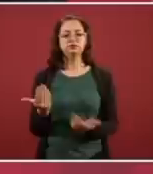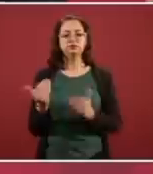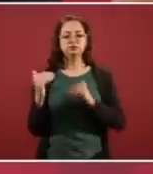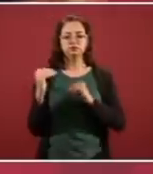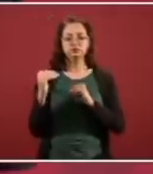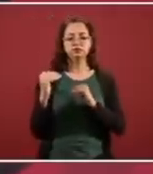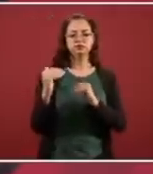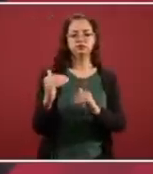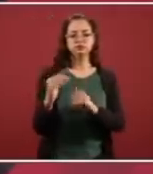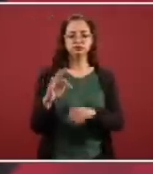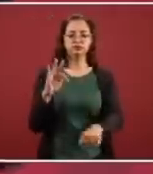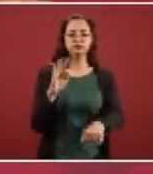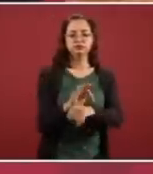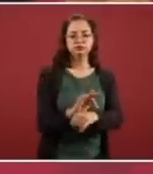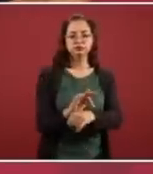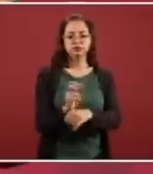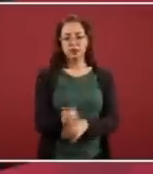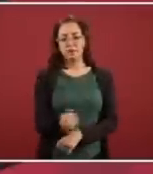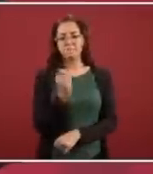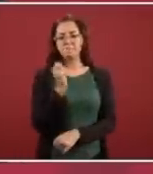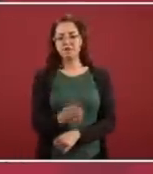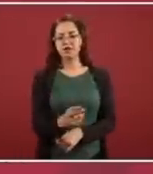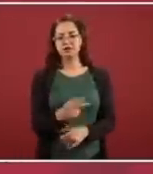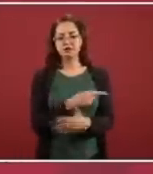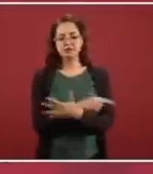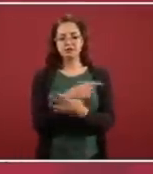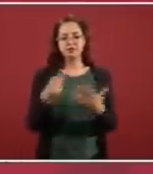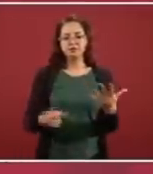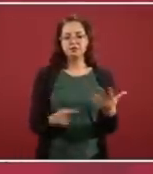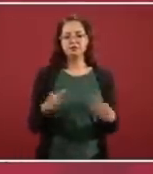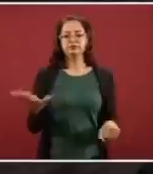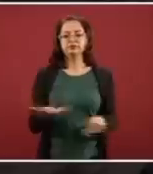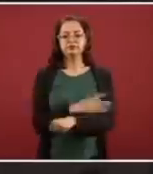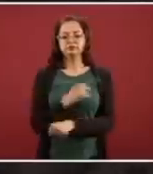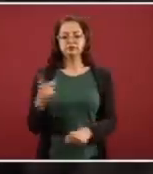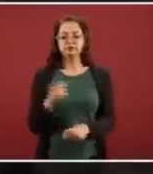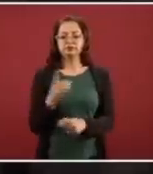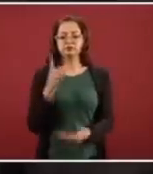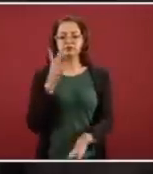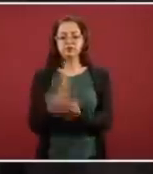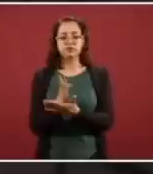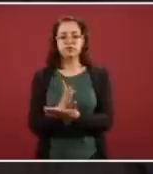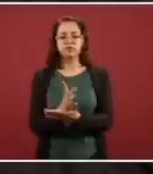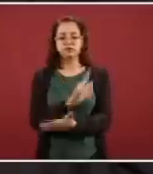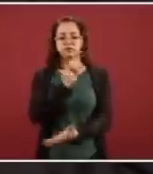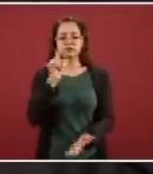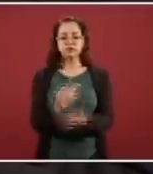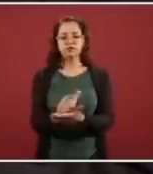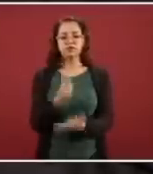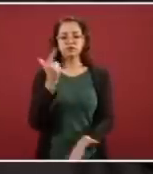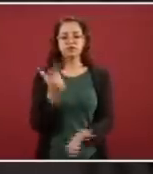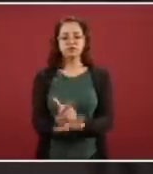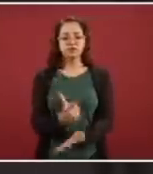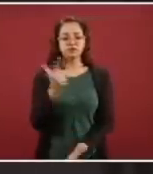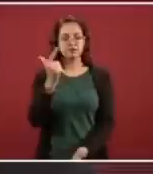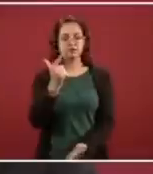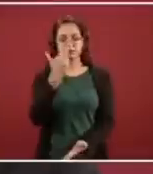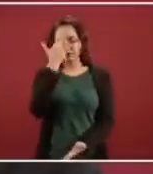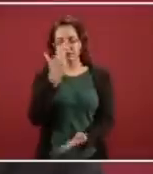fueros o privilegios porque se acota delito grave y actualmente